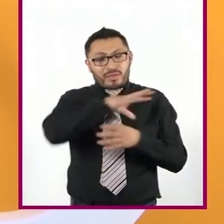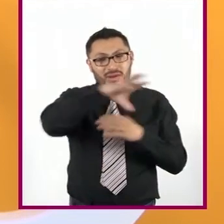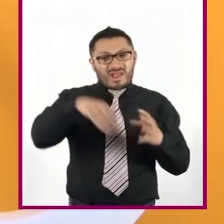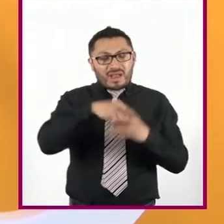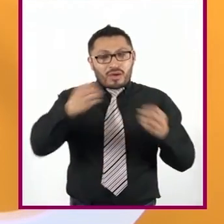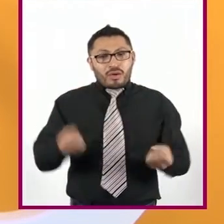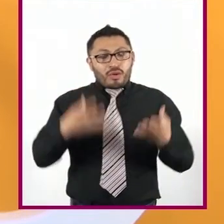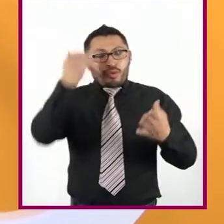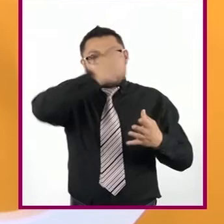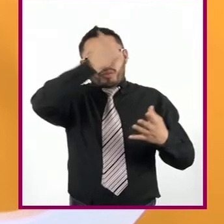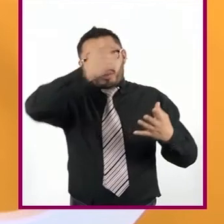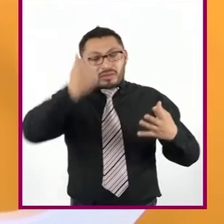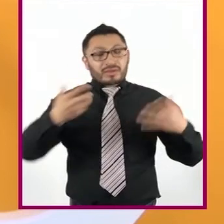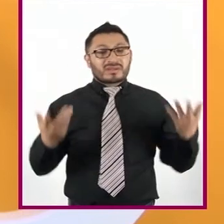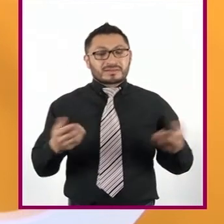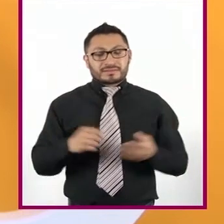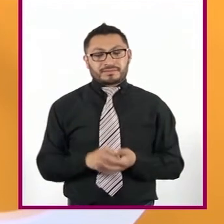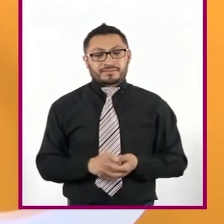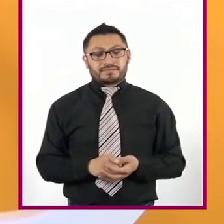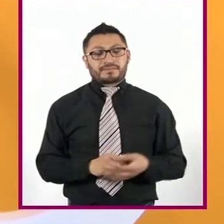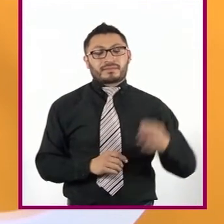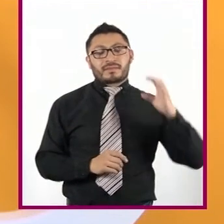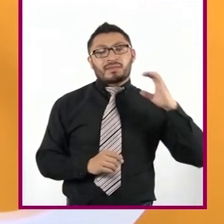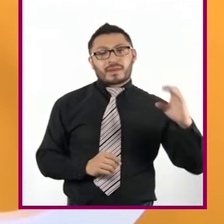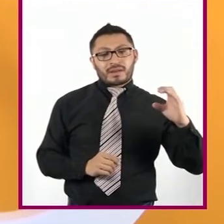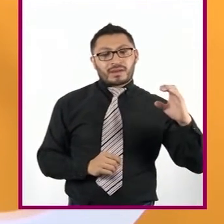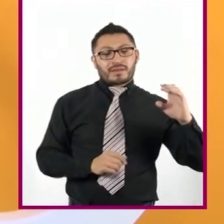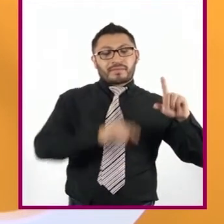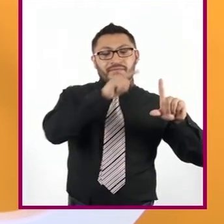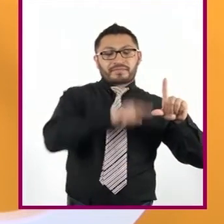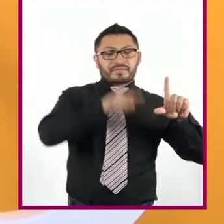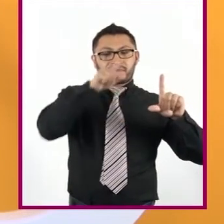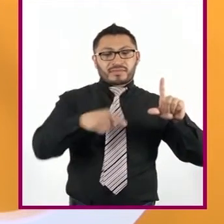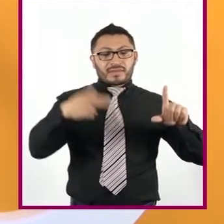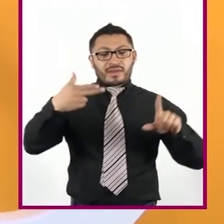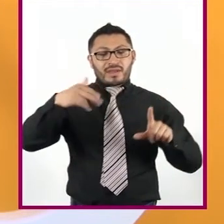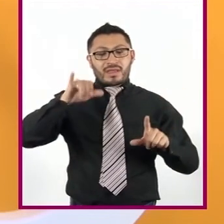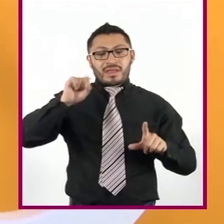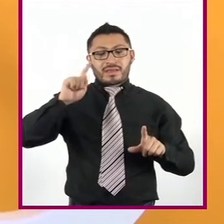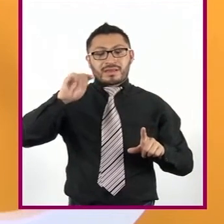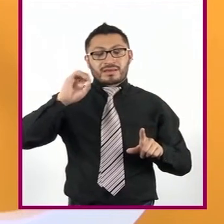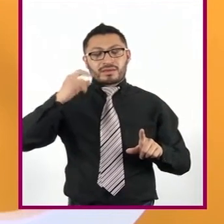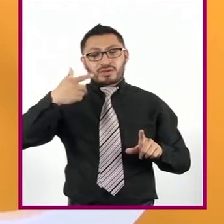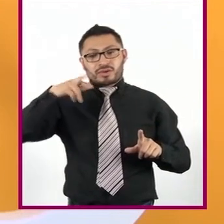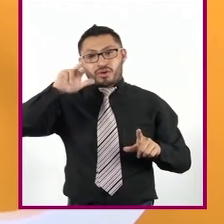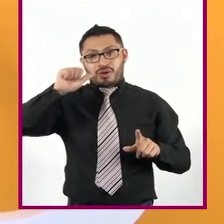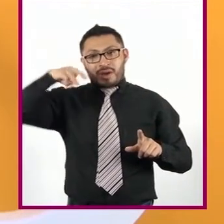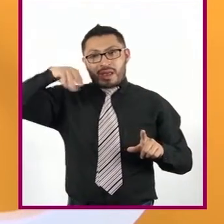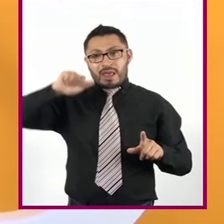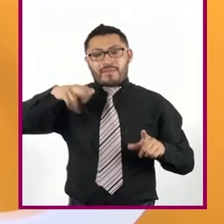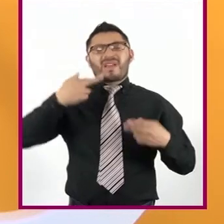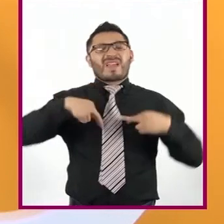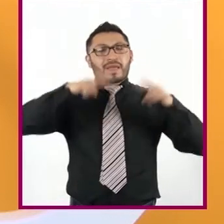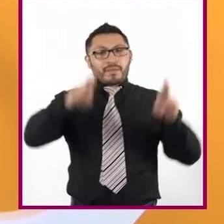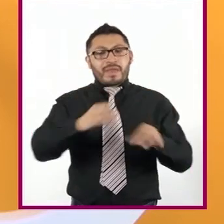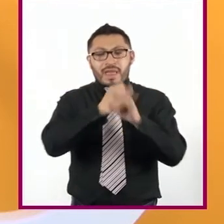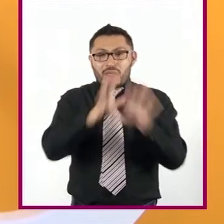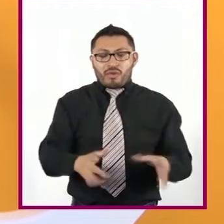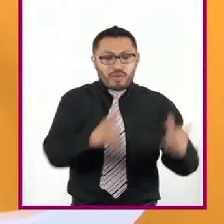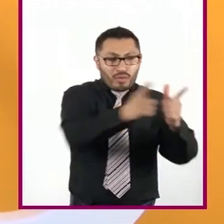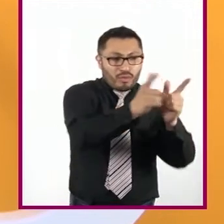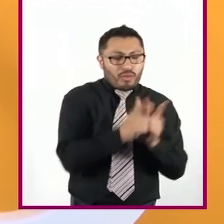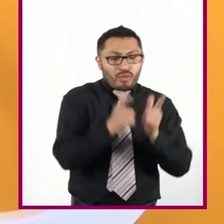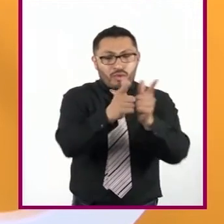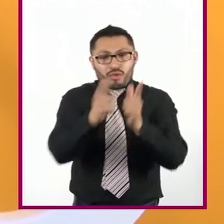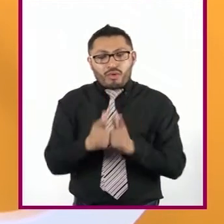es cada parte. Inciso C, gráfica histograma, que presenta datos agrupados